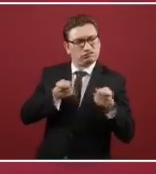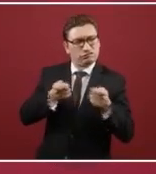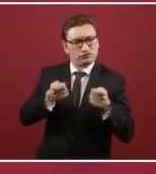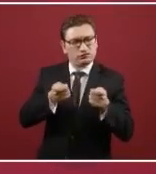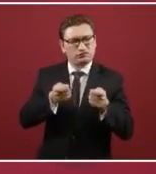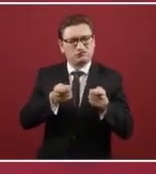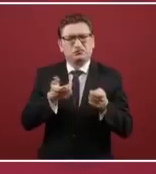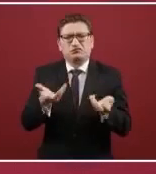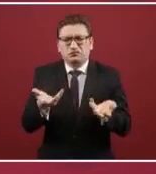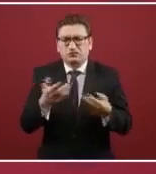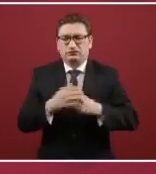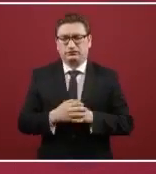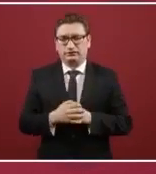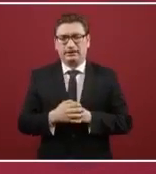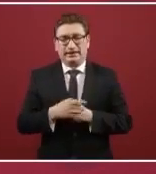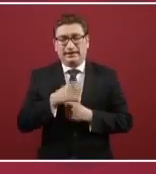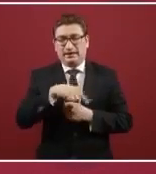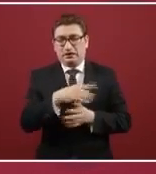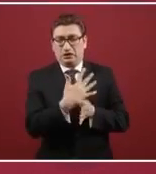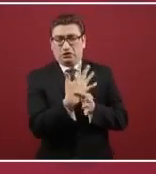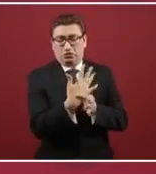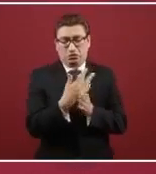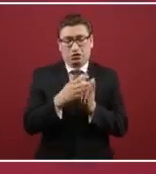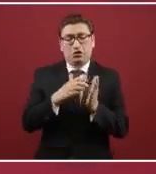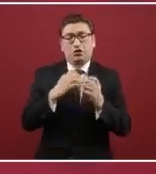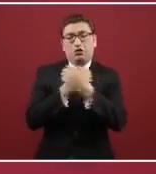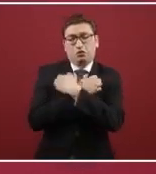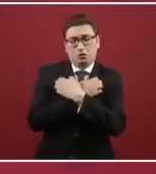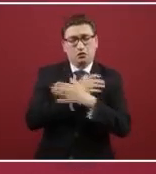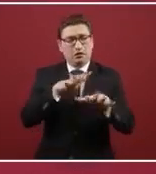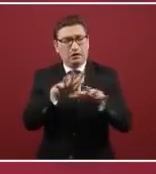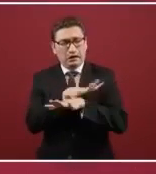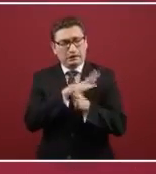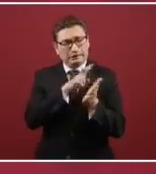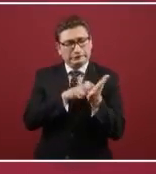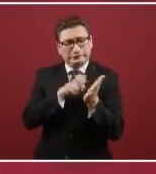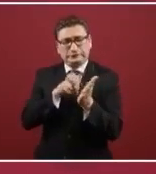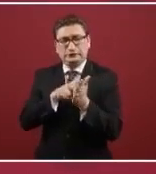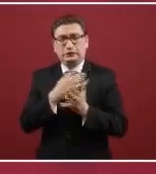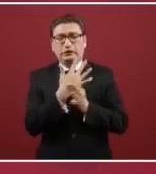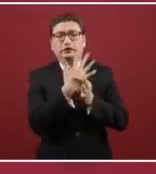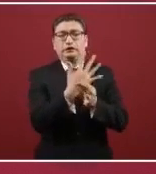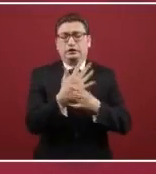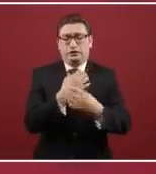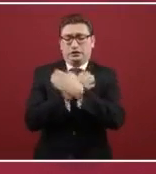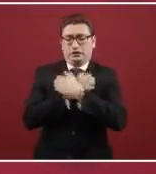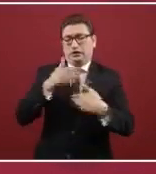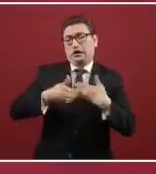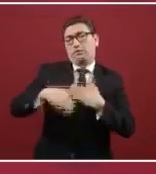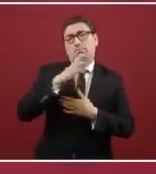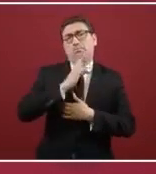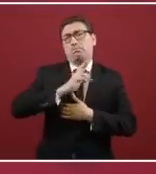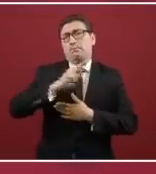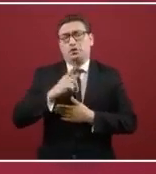El hecho de que con esa reforma iba a mejorar la educación, la calidad